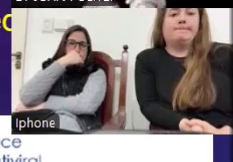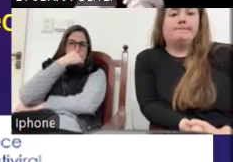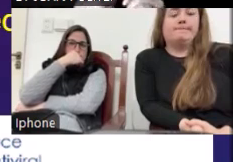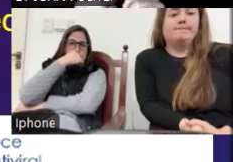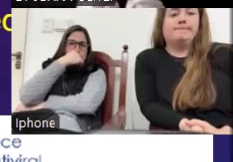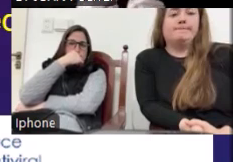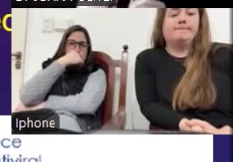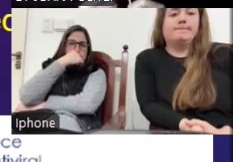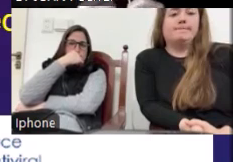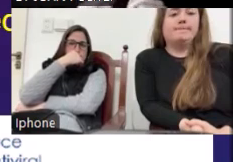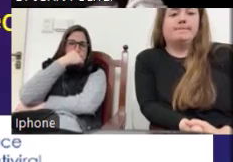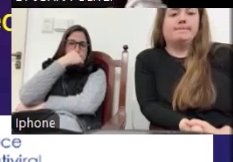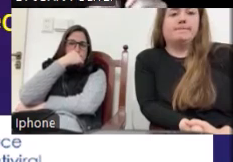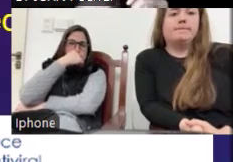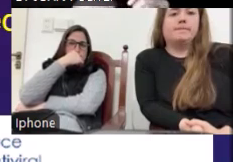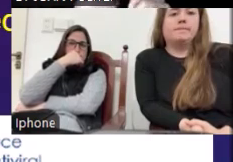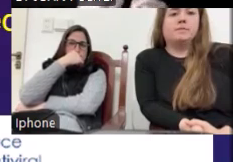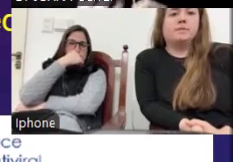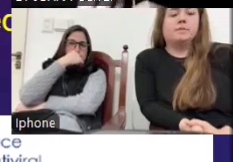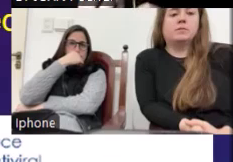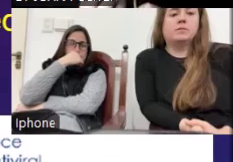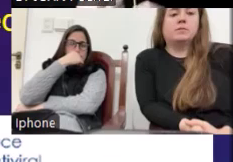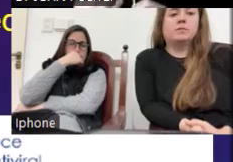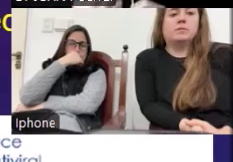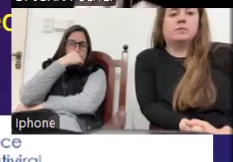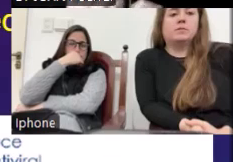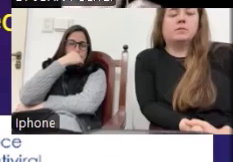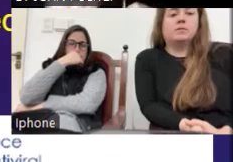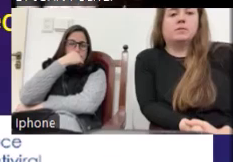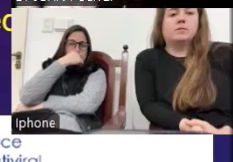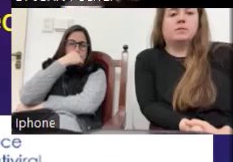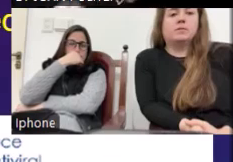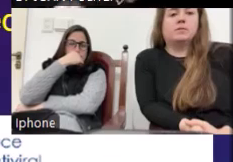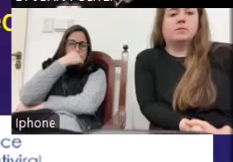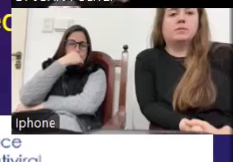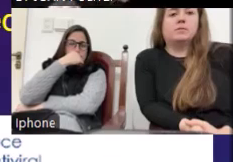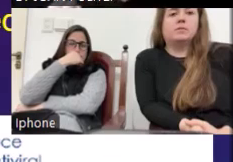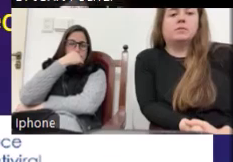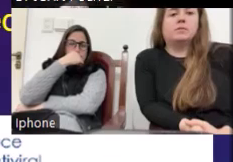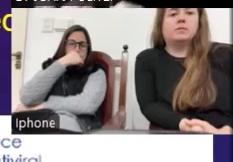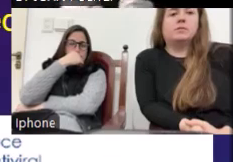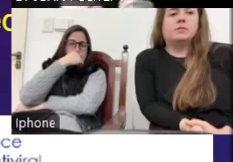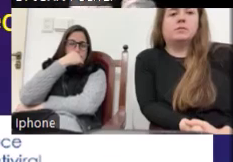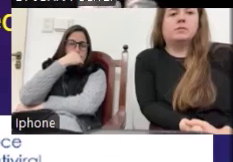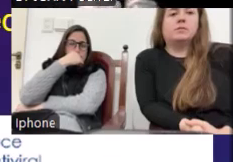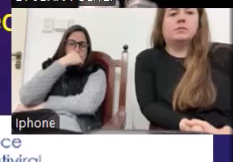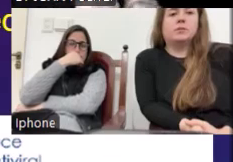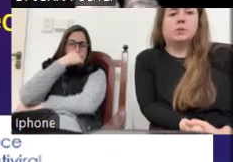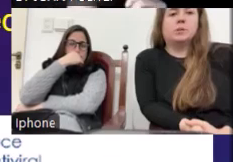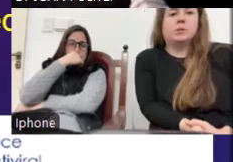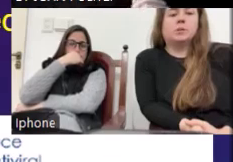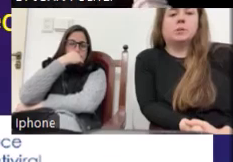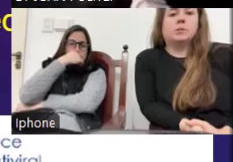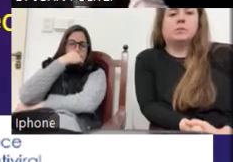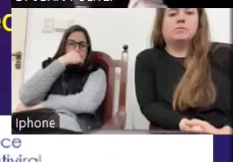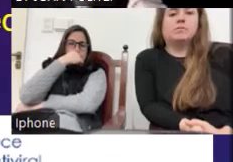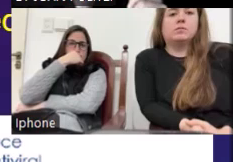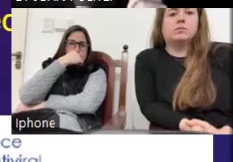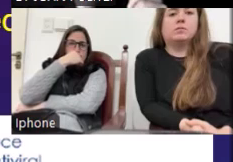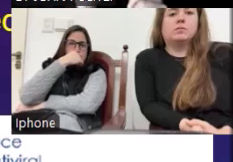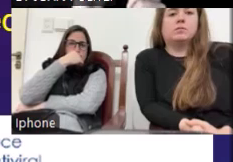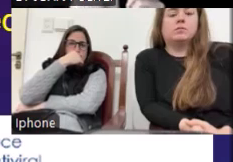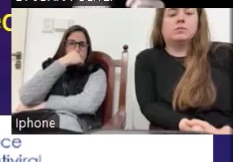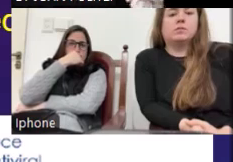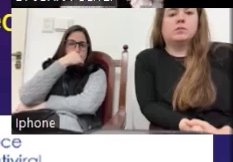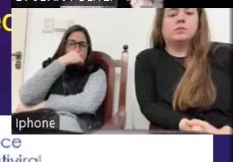a través de las células madres y a través de este virus, que es un virus sin enfermedad, ese virus infecte,